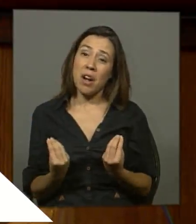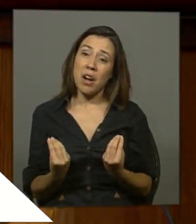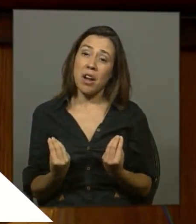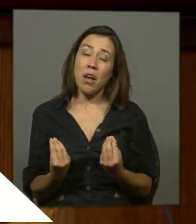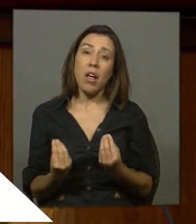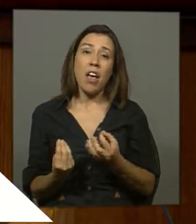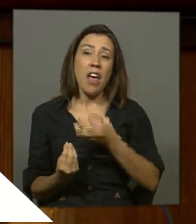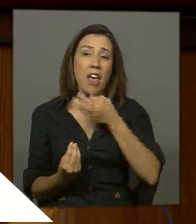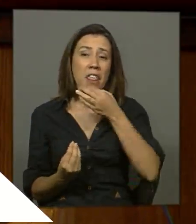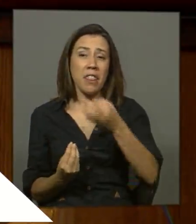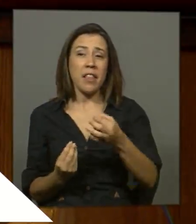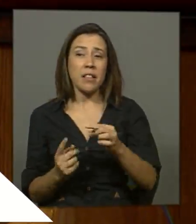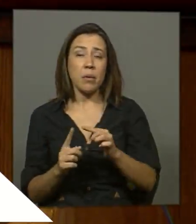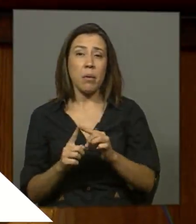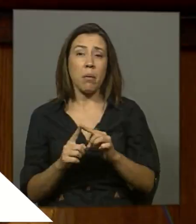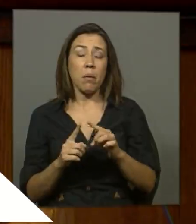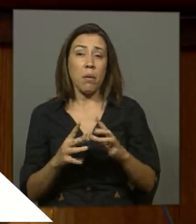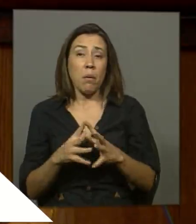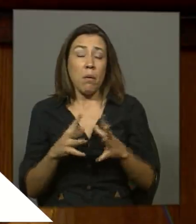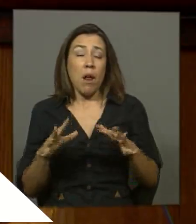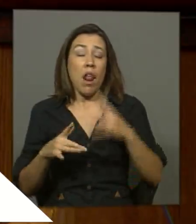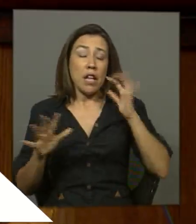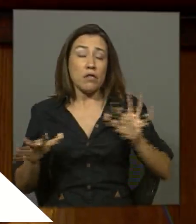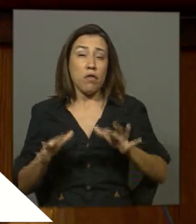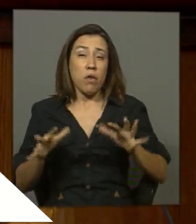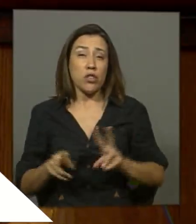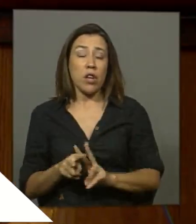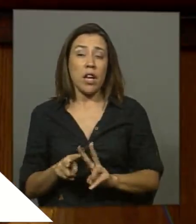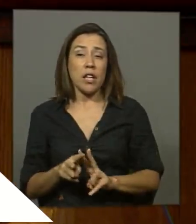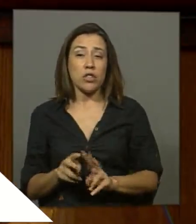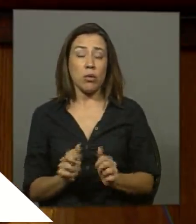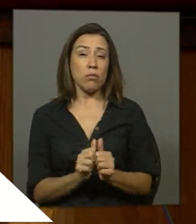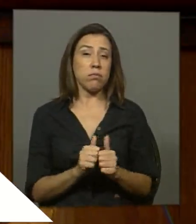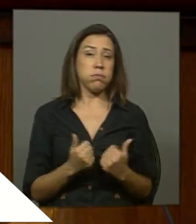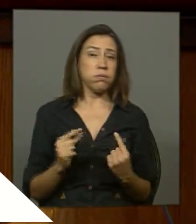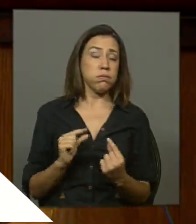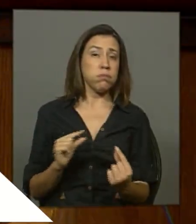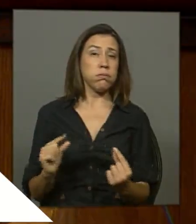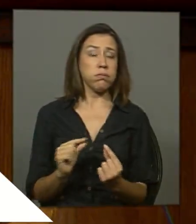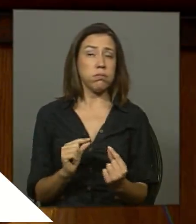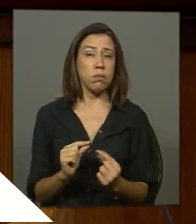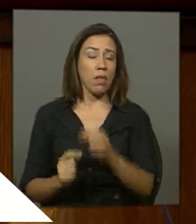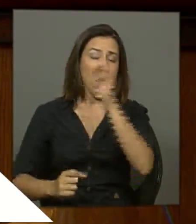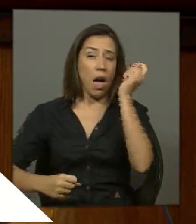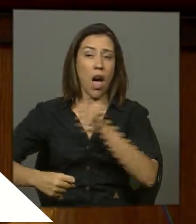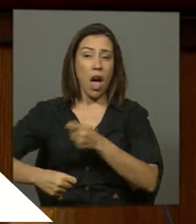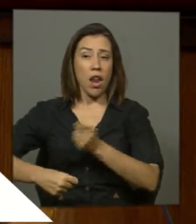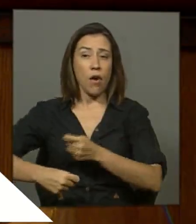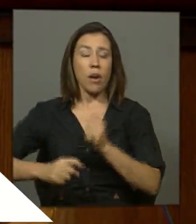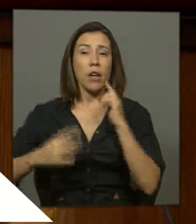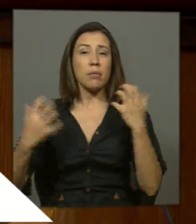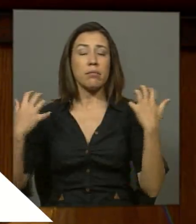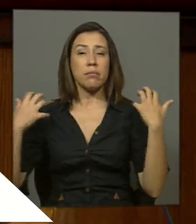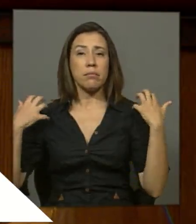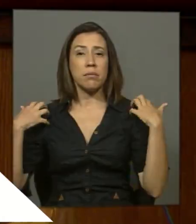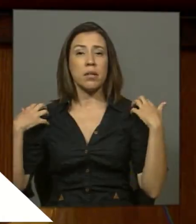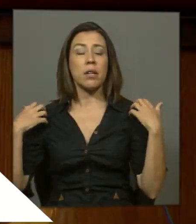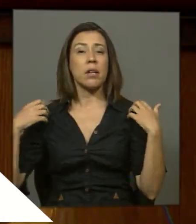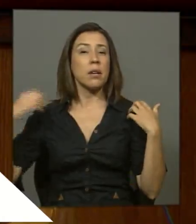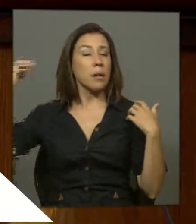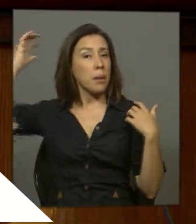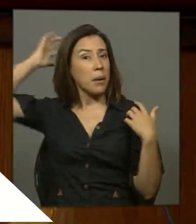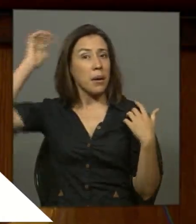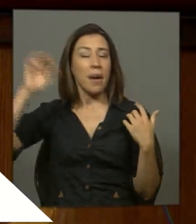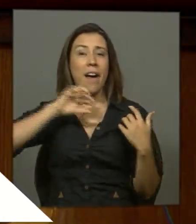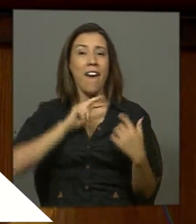calificar de histriónico el esfuerzo que ha hecho la mesa de diálogo de la alucan presidida por monseñor